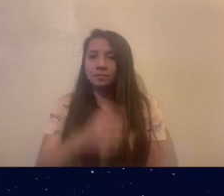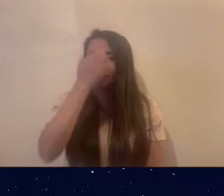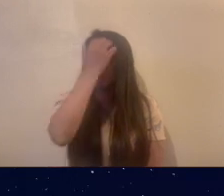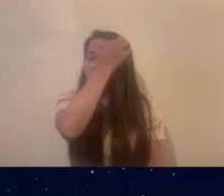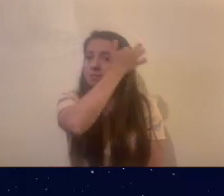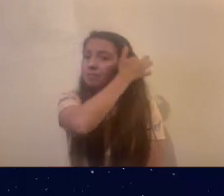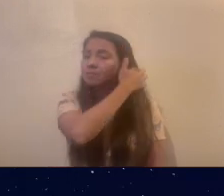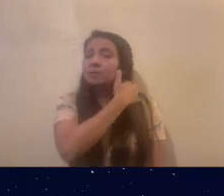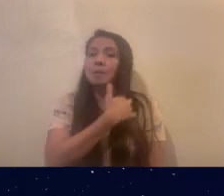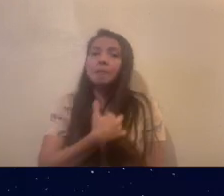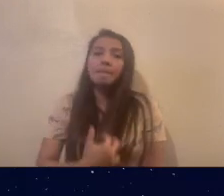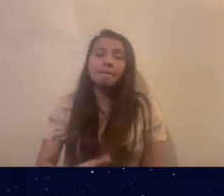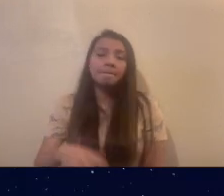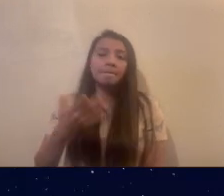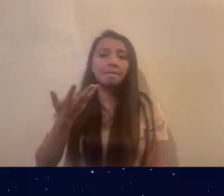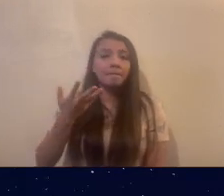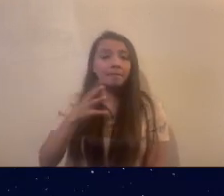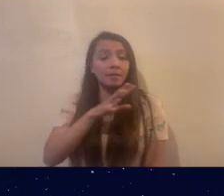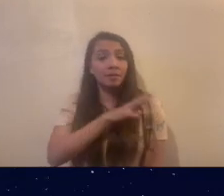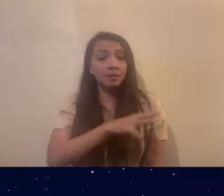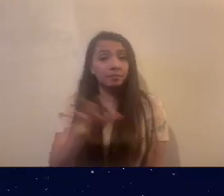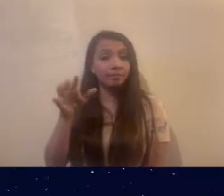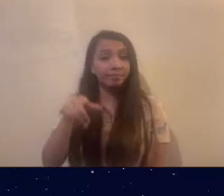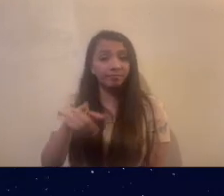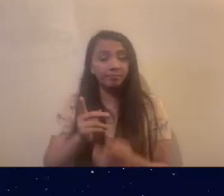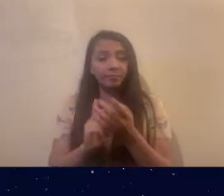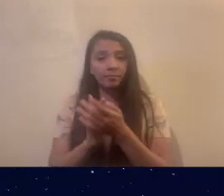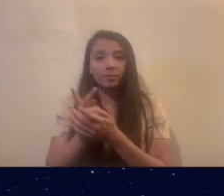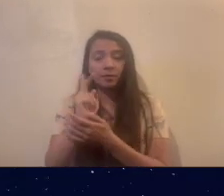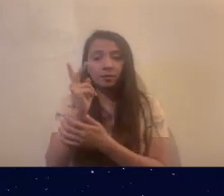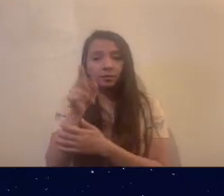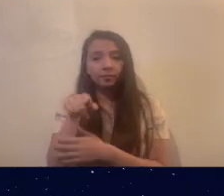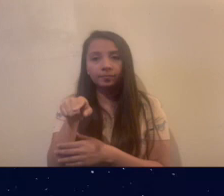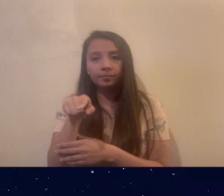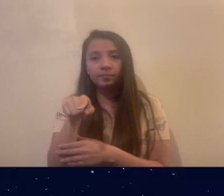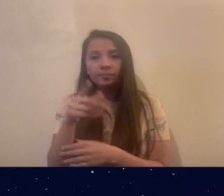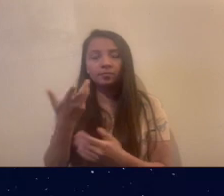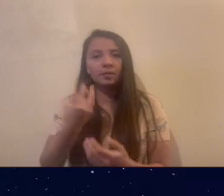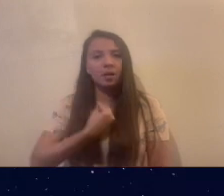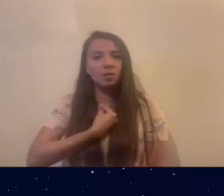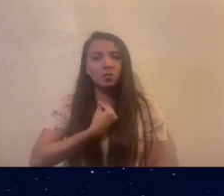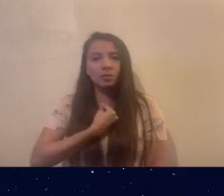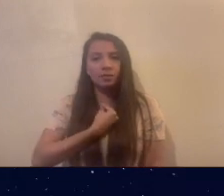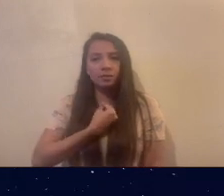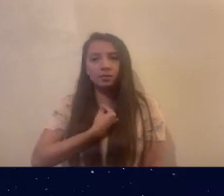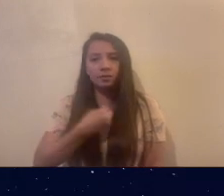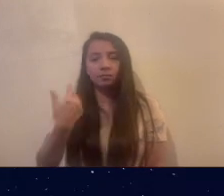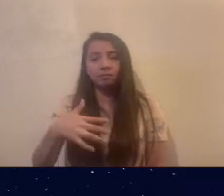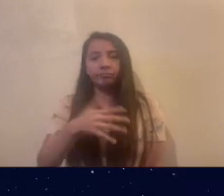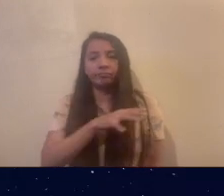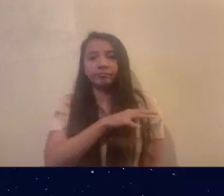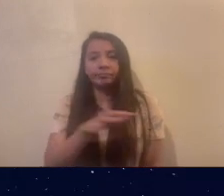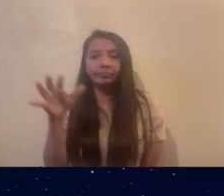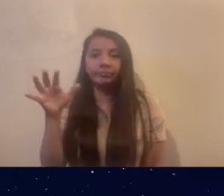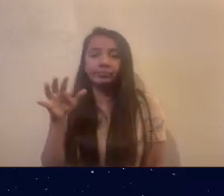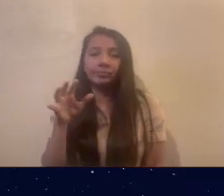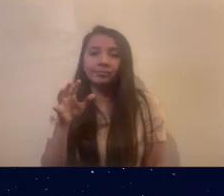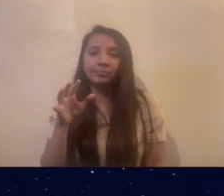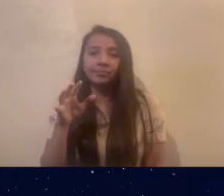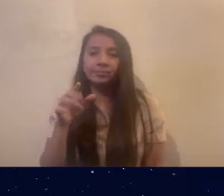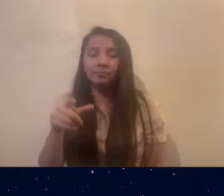Bueno, eso es increíble estas plantas, la resistencia que tienen, ¿no?